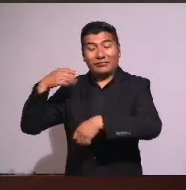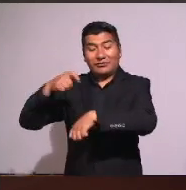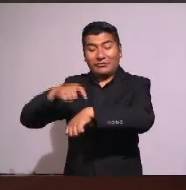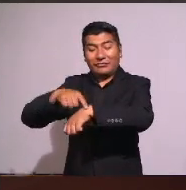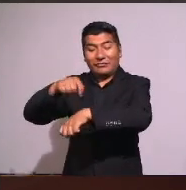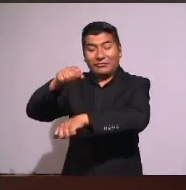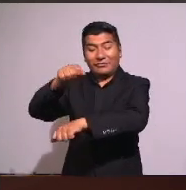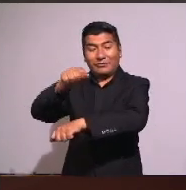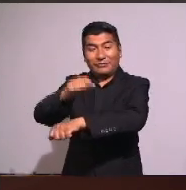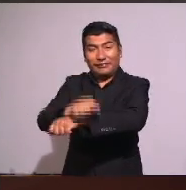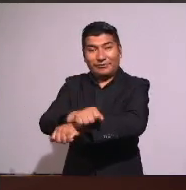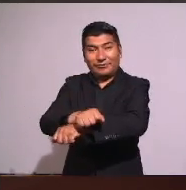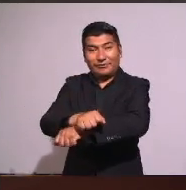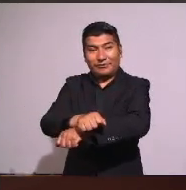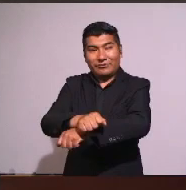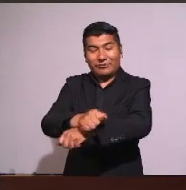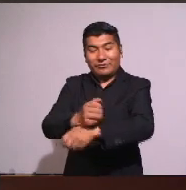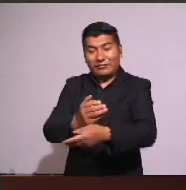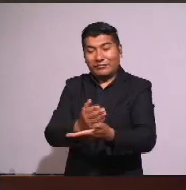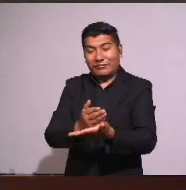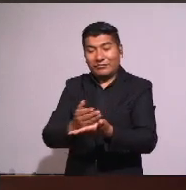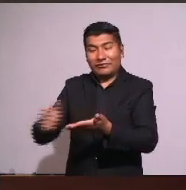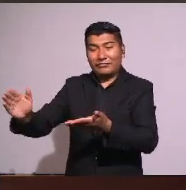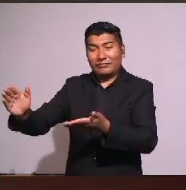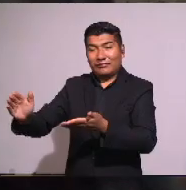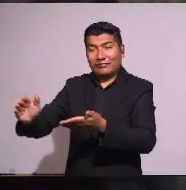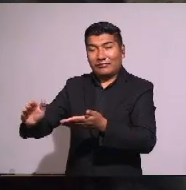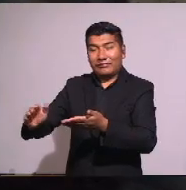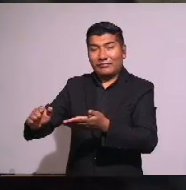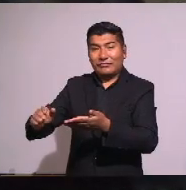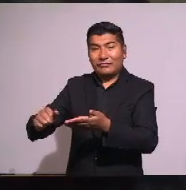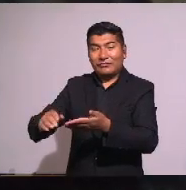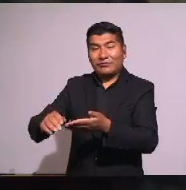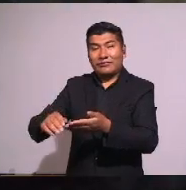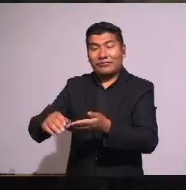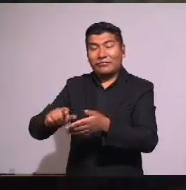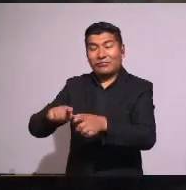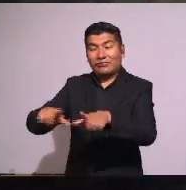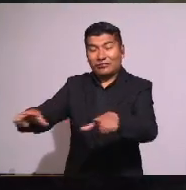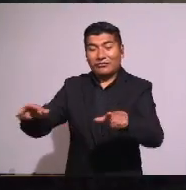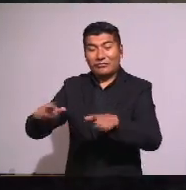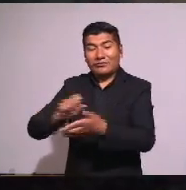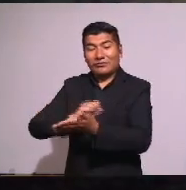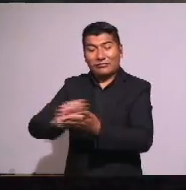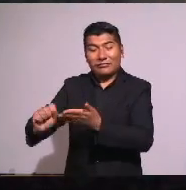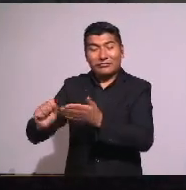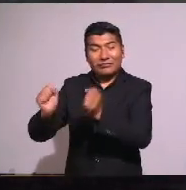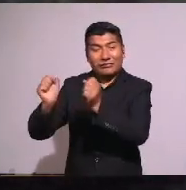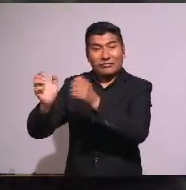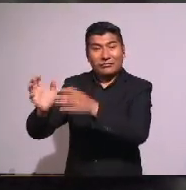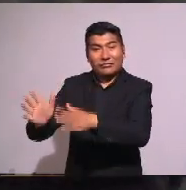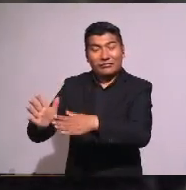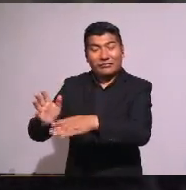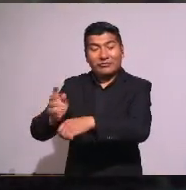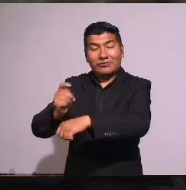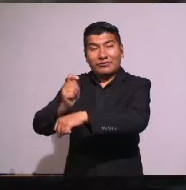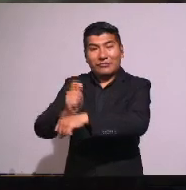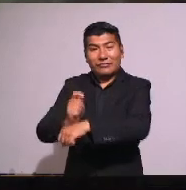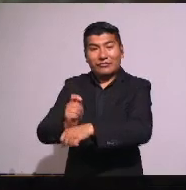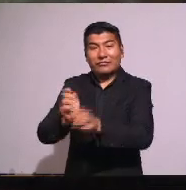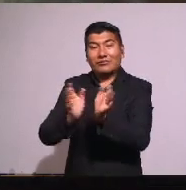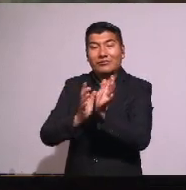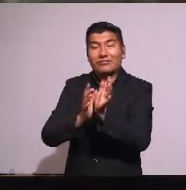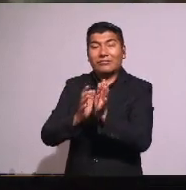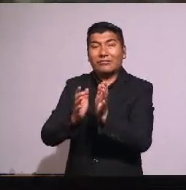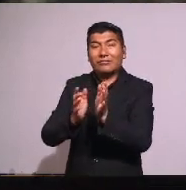esclavitud, destierro, lejanía de los lugares sagrados y del templo de